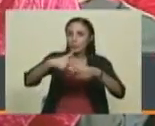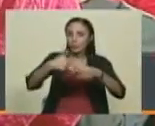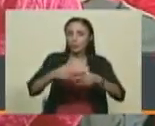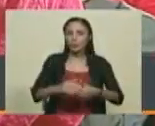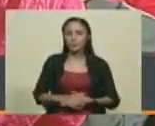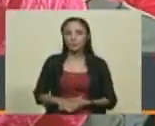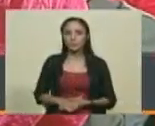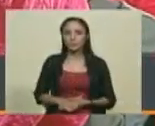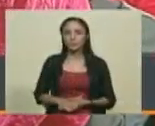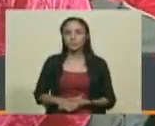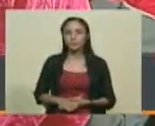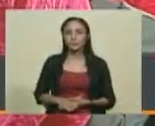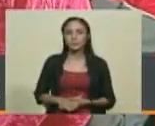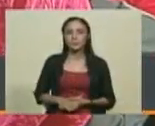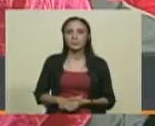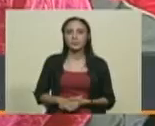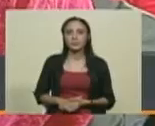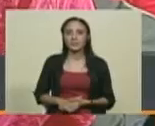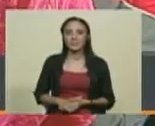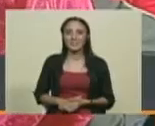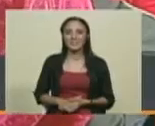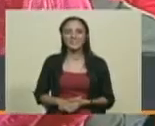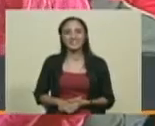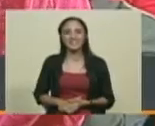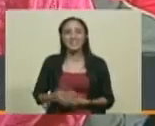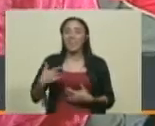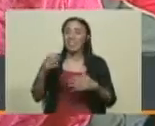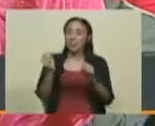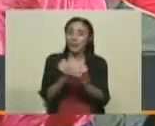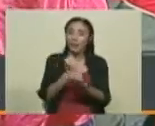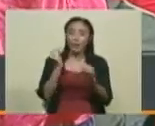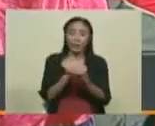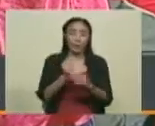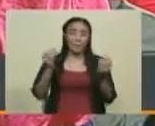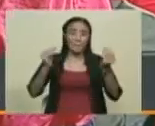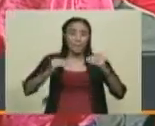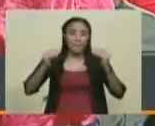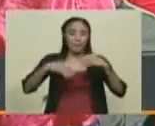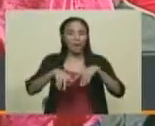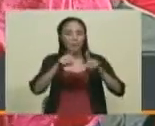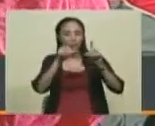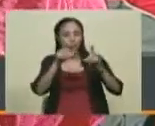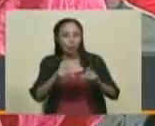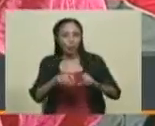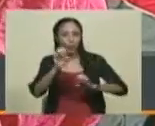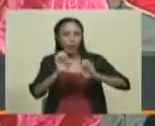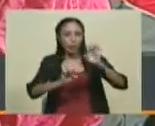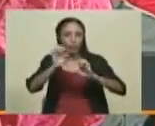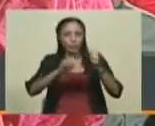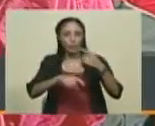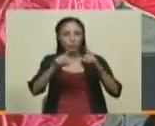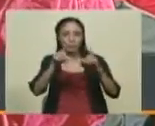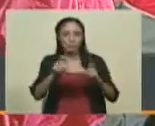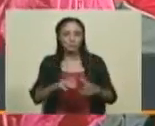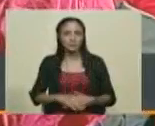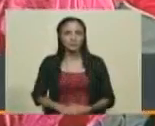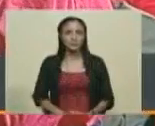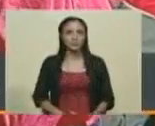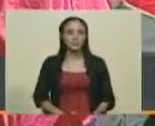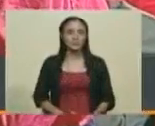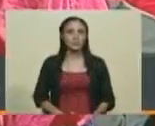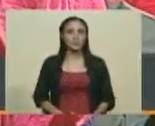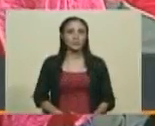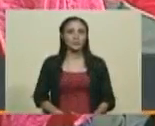la industria en cada uno de los centros de trabajo, levantando esos diagnósticos de una manera técnica para